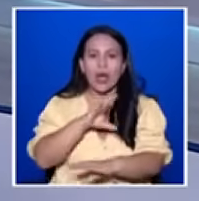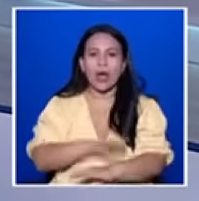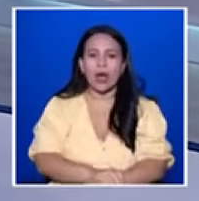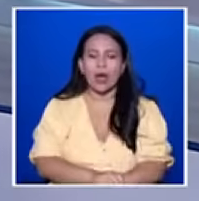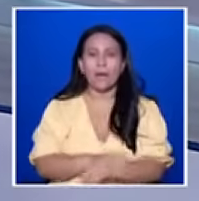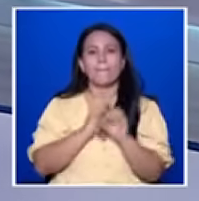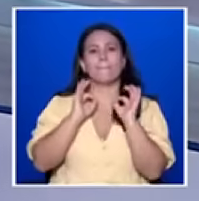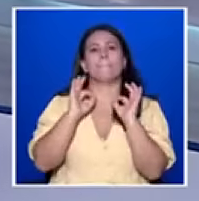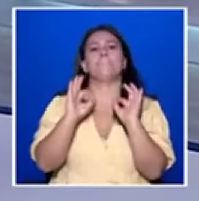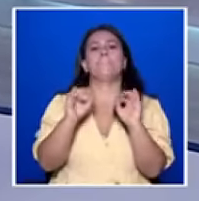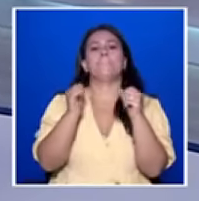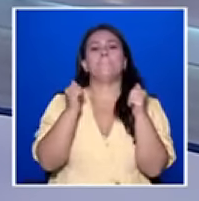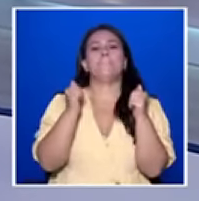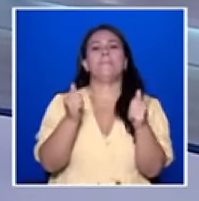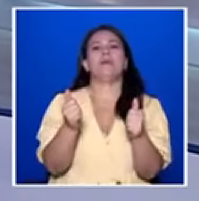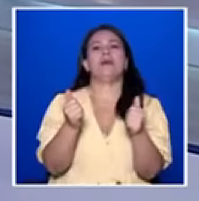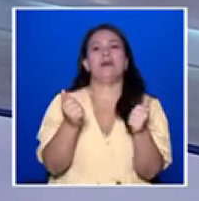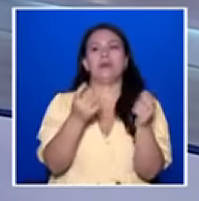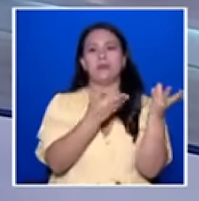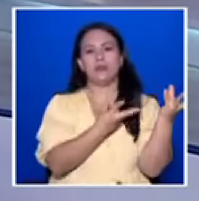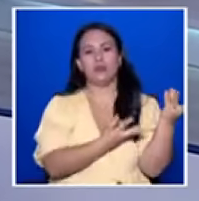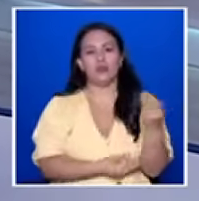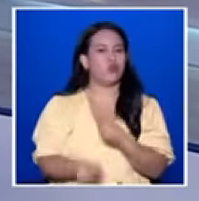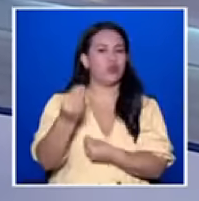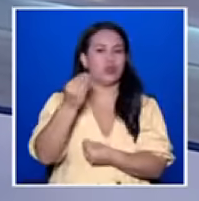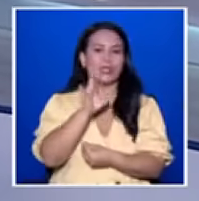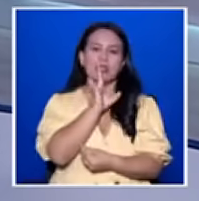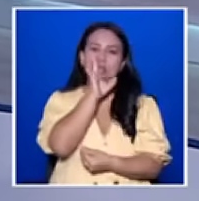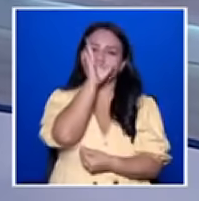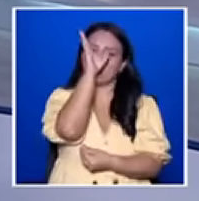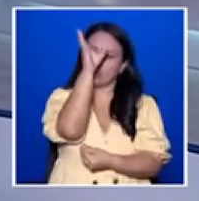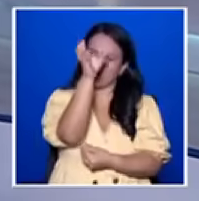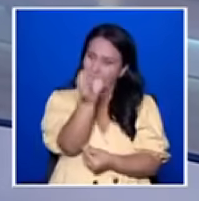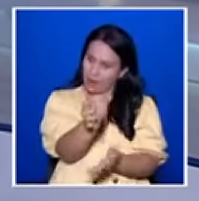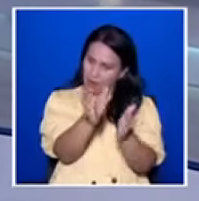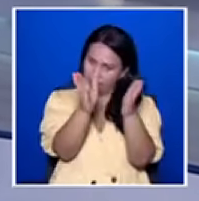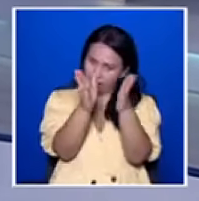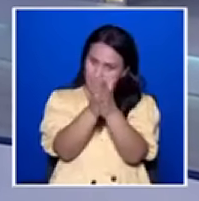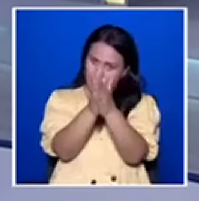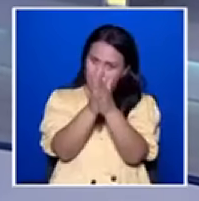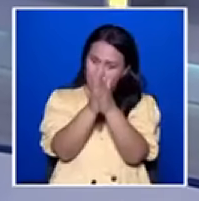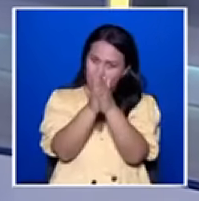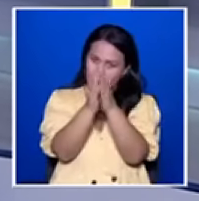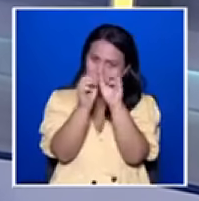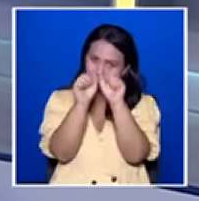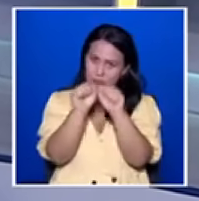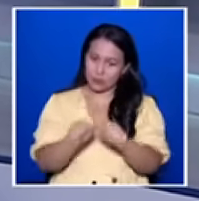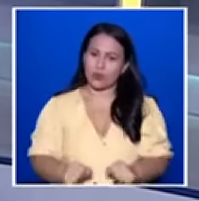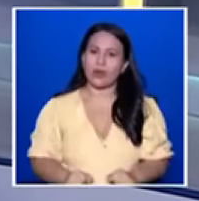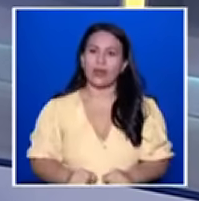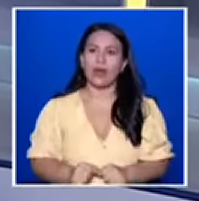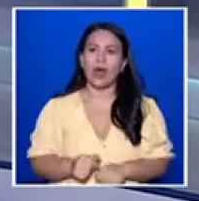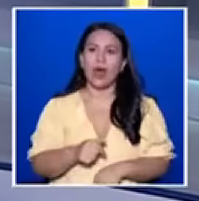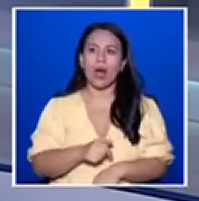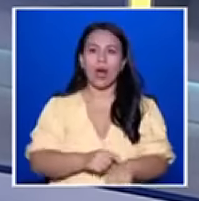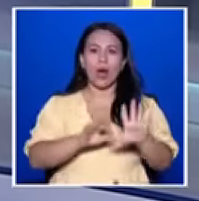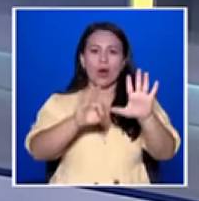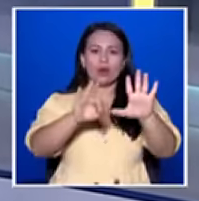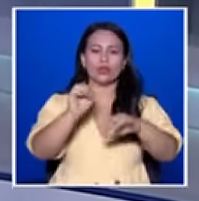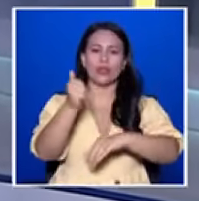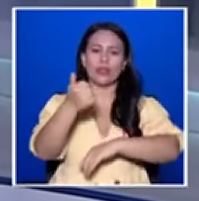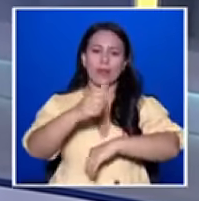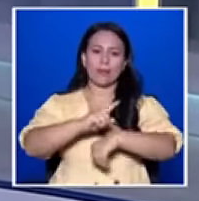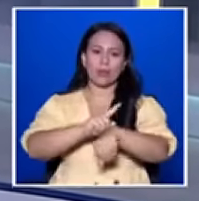la detención por parte de la policía. Así es como debería actuarse siempre en todos los casos de delincuencia común. Son las 8 de la mañana con